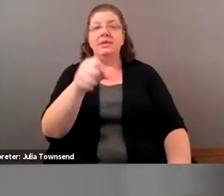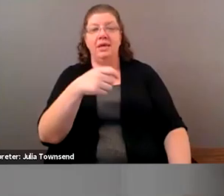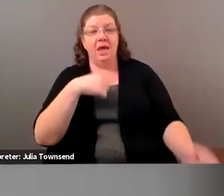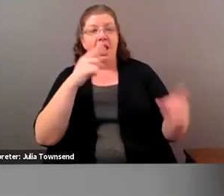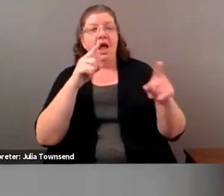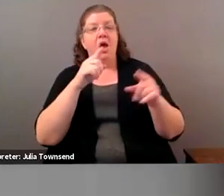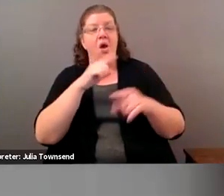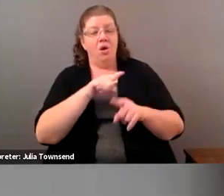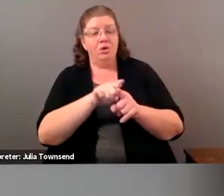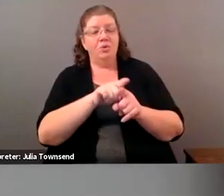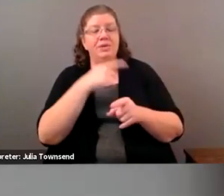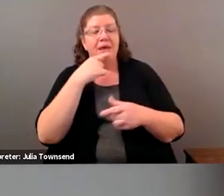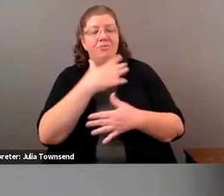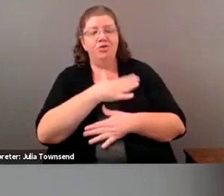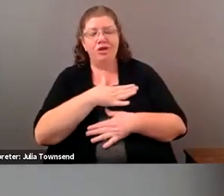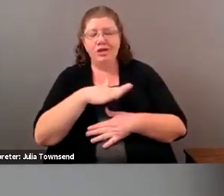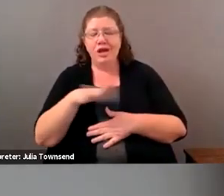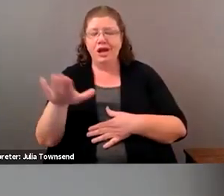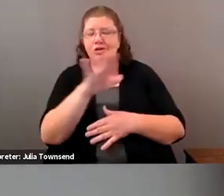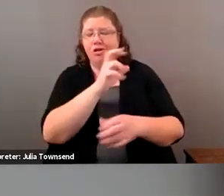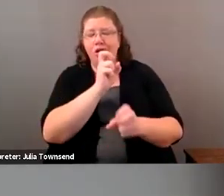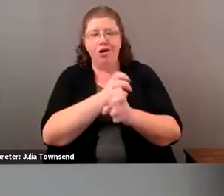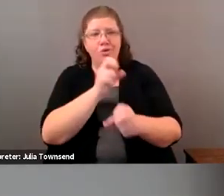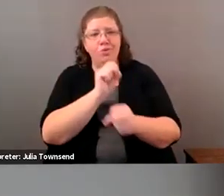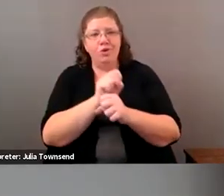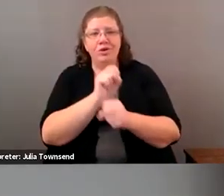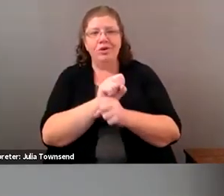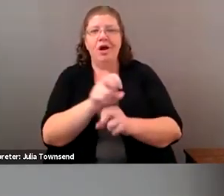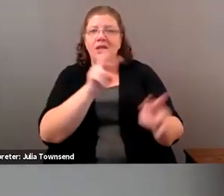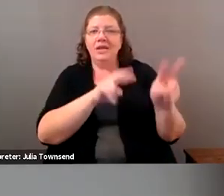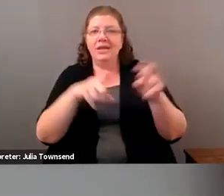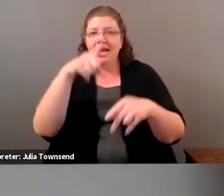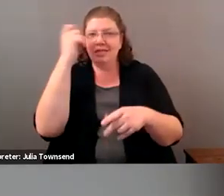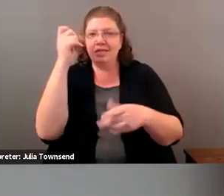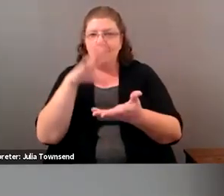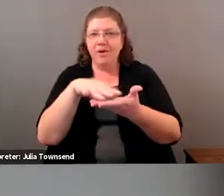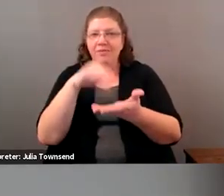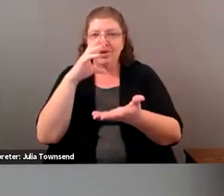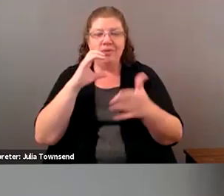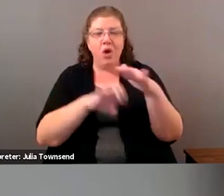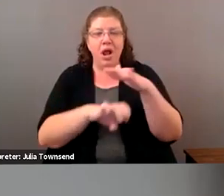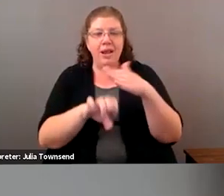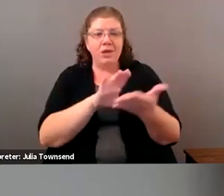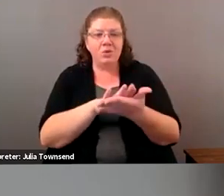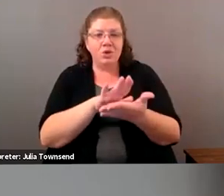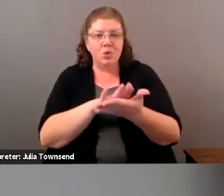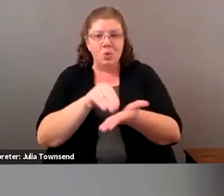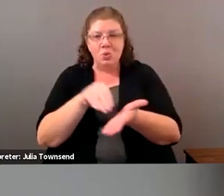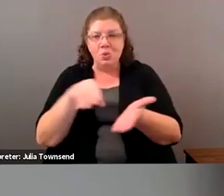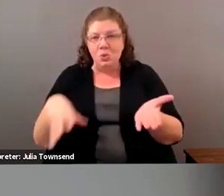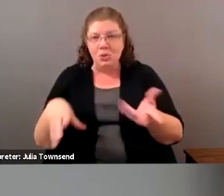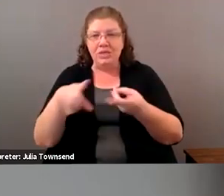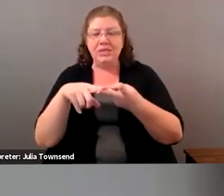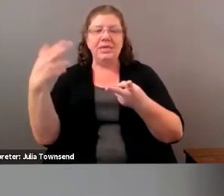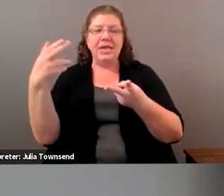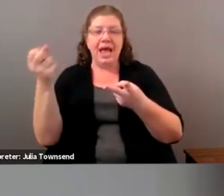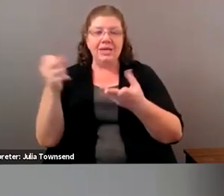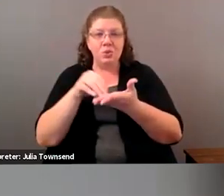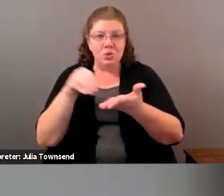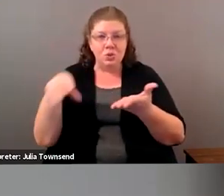externar mi apreciación por todo su arduo trabajo al ver el verano de aprendizaje para las escuelas primarias y para estudiantes de